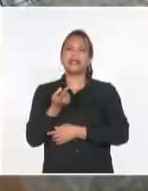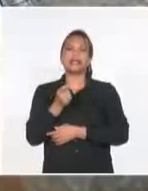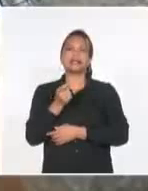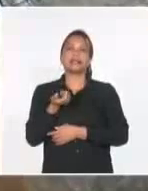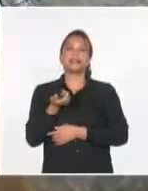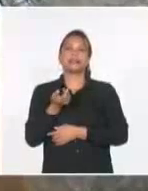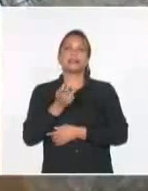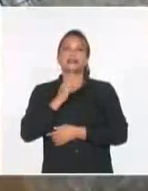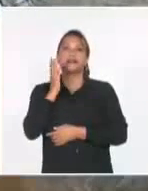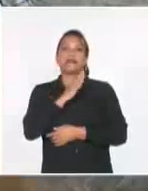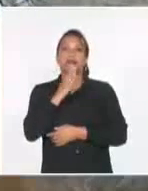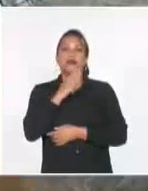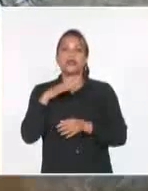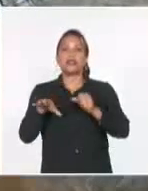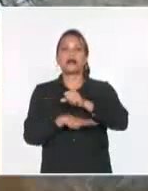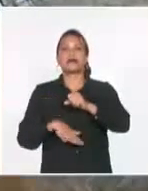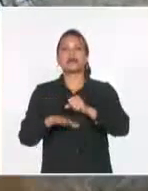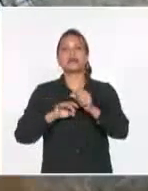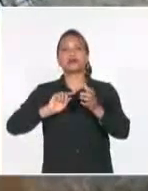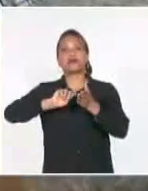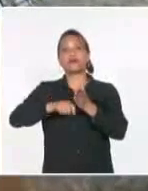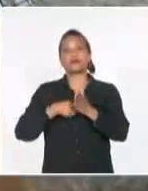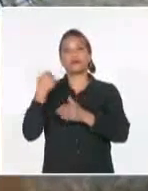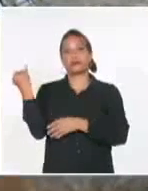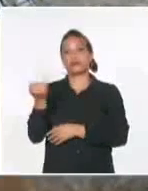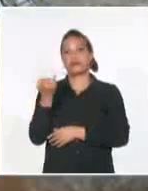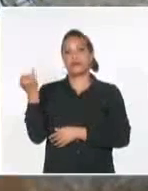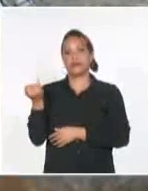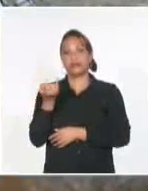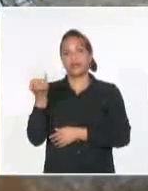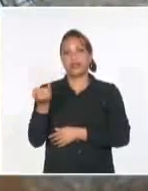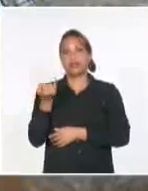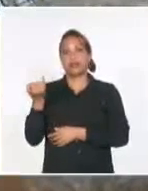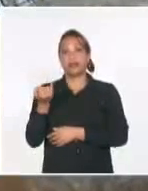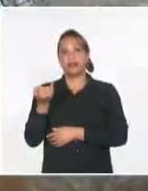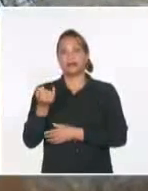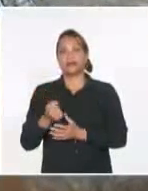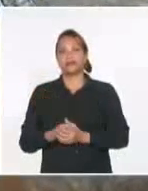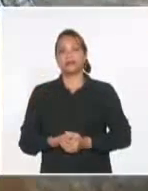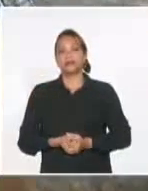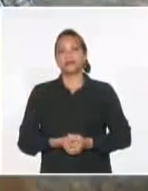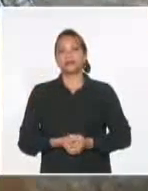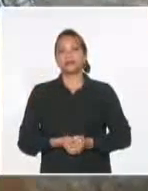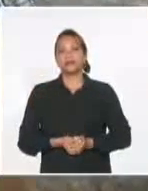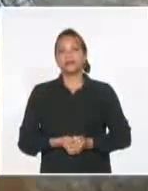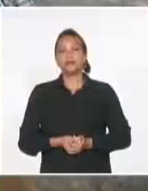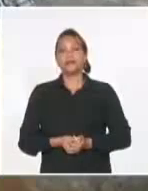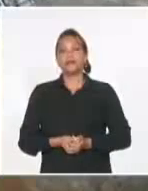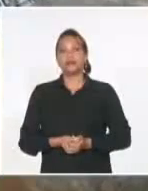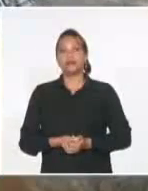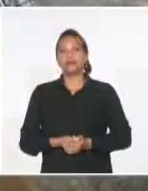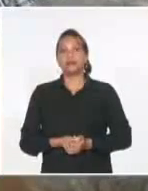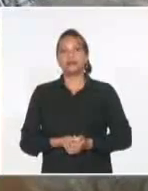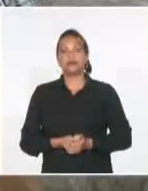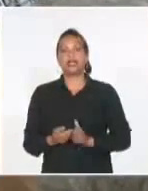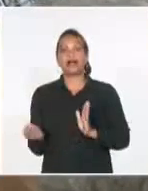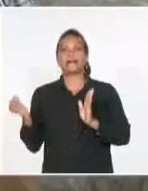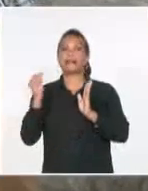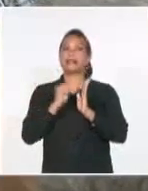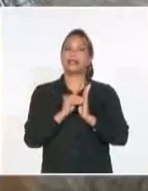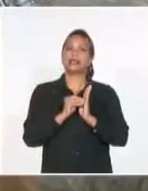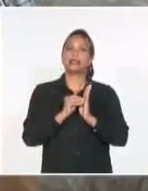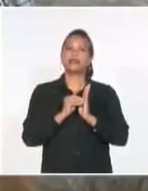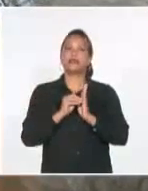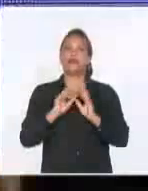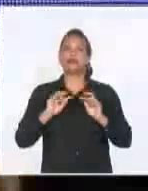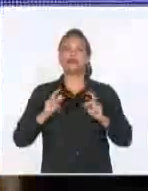convenciones internacionales, en estricto sensu, en aplicación de la